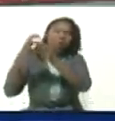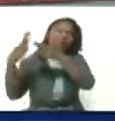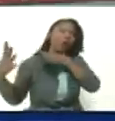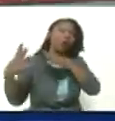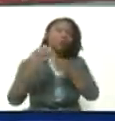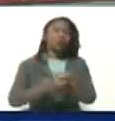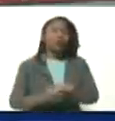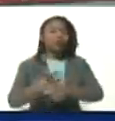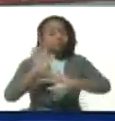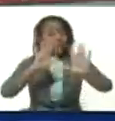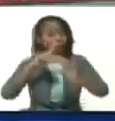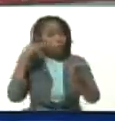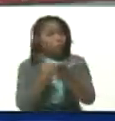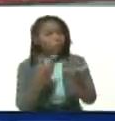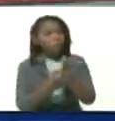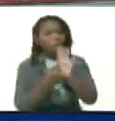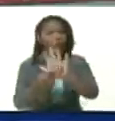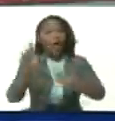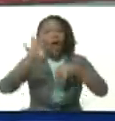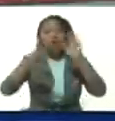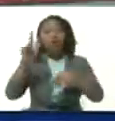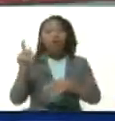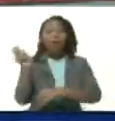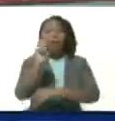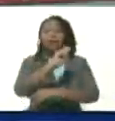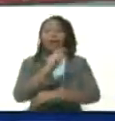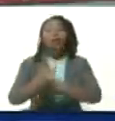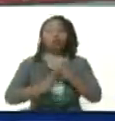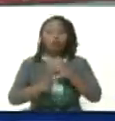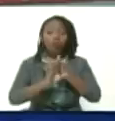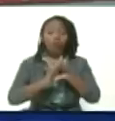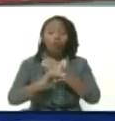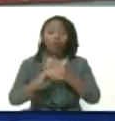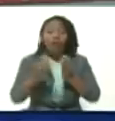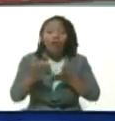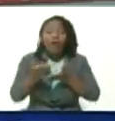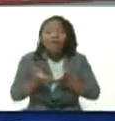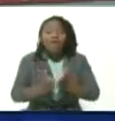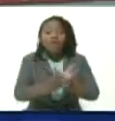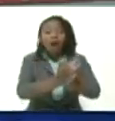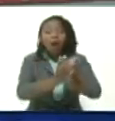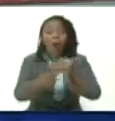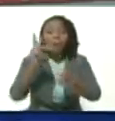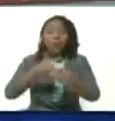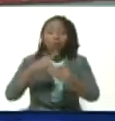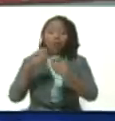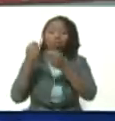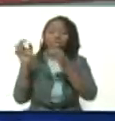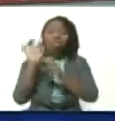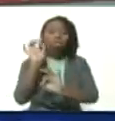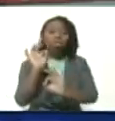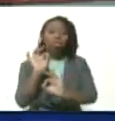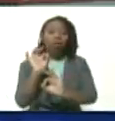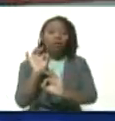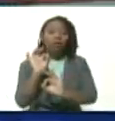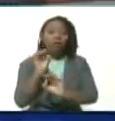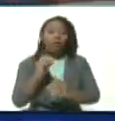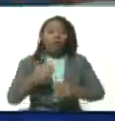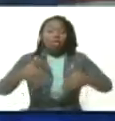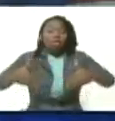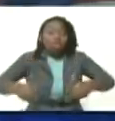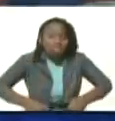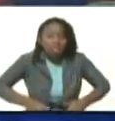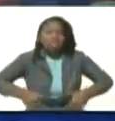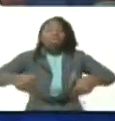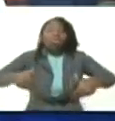hemos demostrado con 14 meses que estuvimos sin vender un barco petrolero, haciendo de tripas corazón,